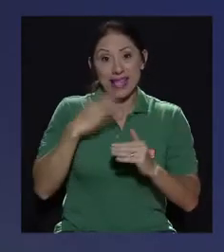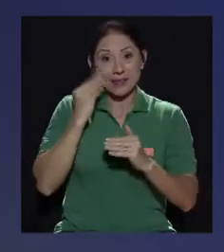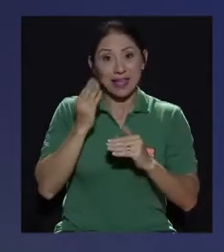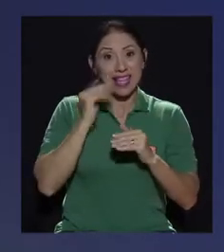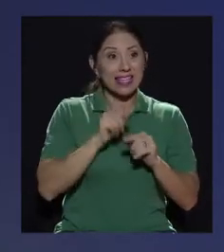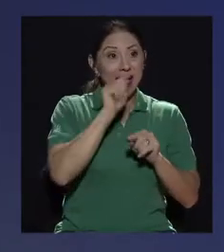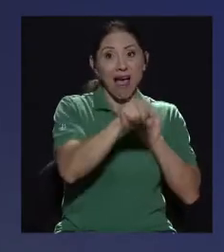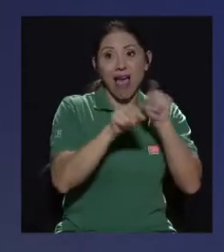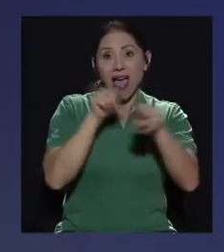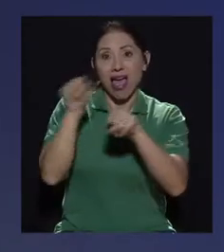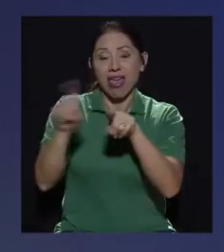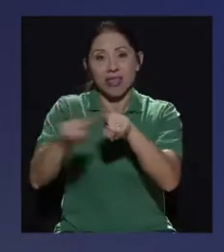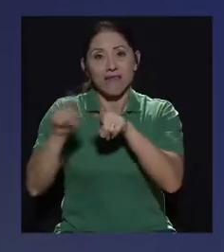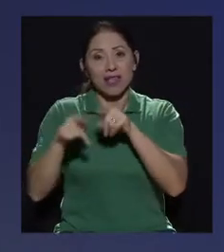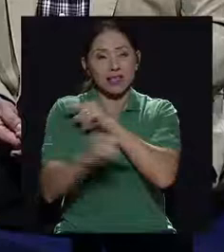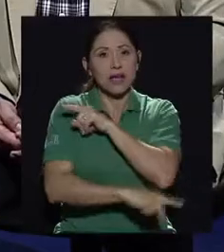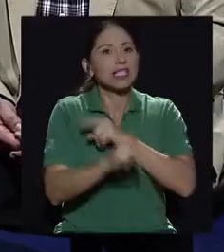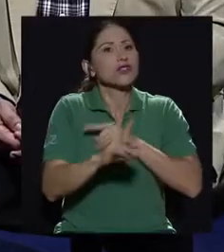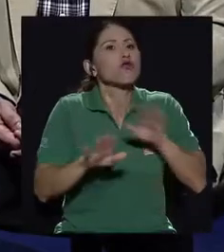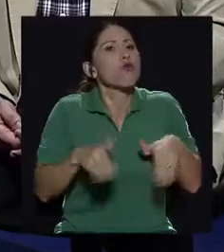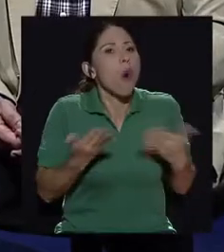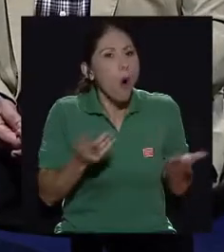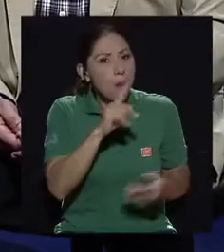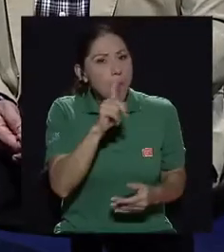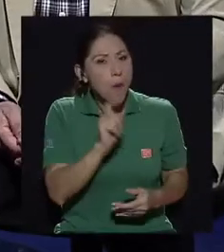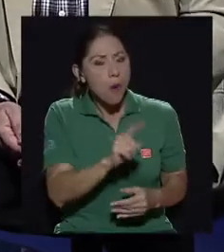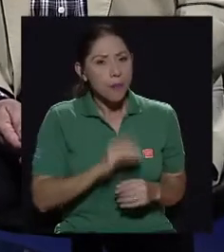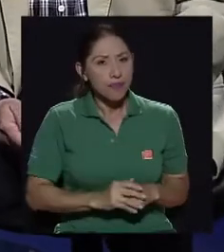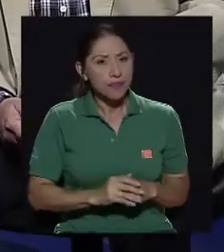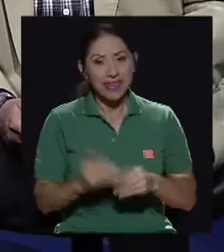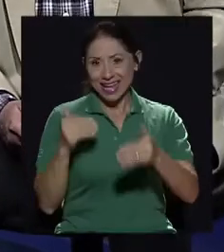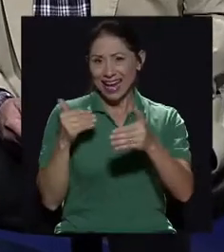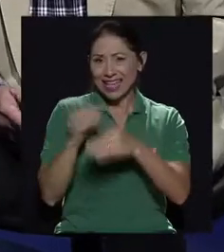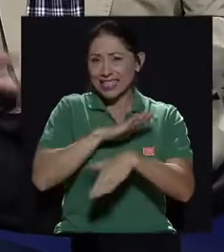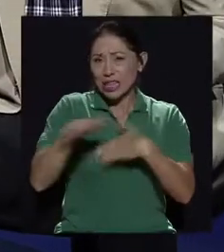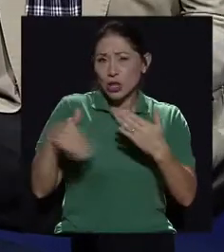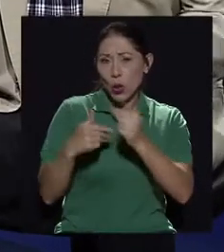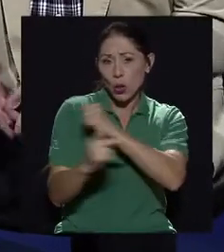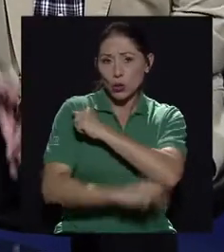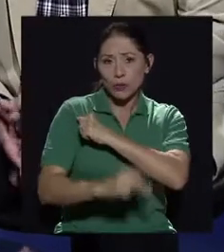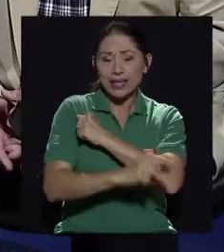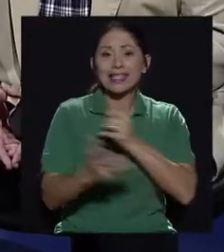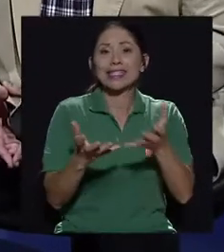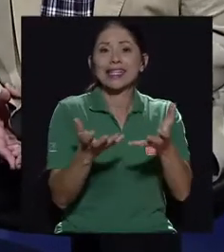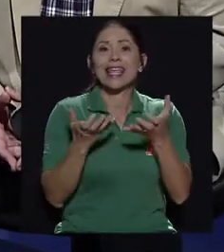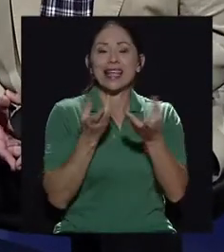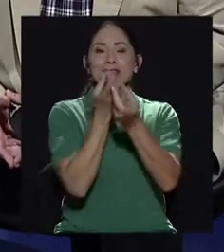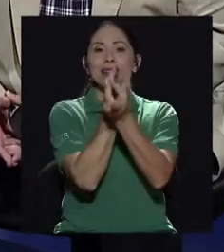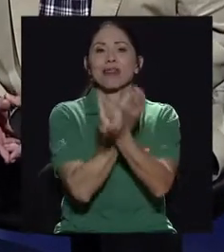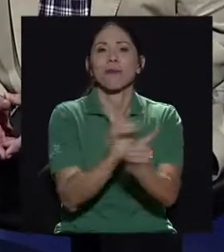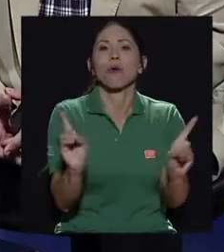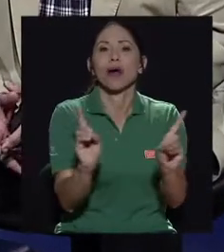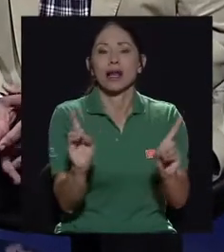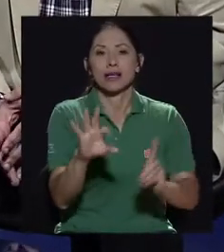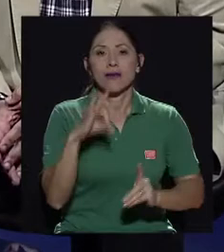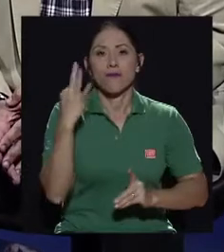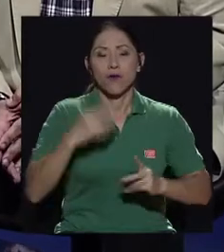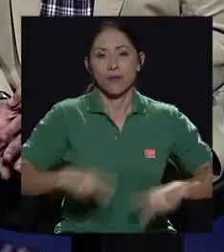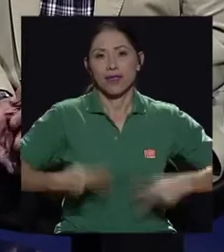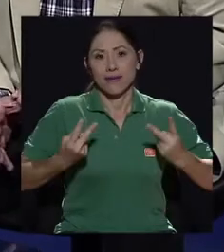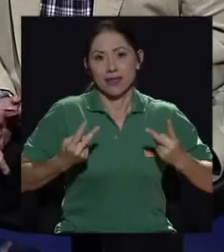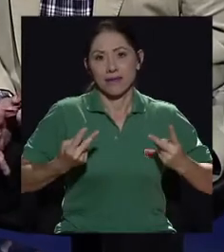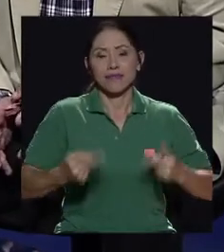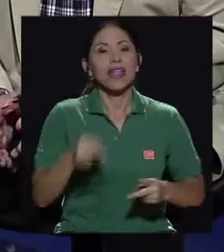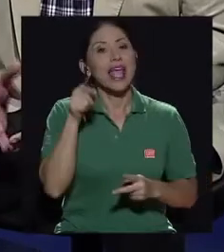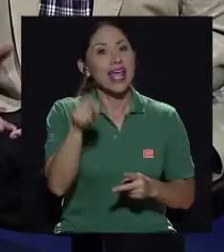el constructo de mi experiencia hacia allá como ha sido eso mira casi todos los países aspiran a tener la democracia como forma de vida